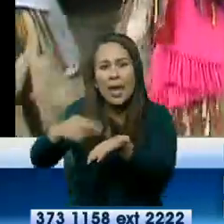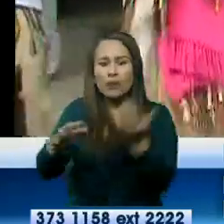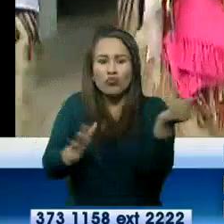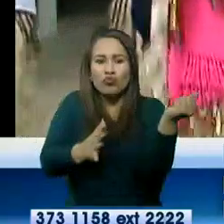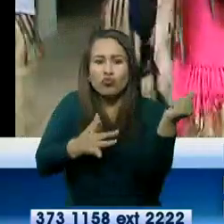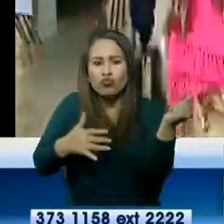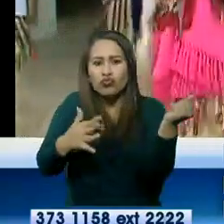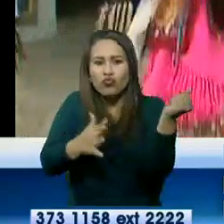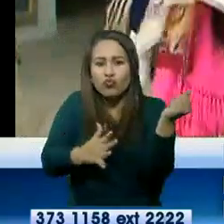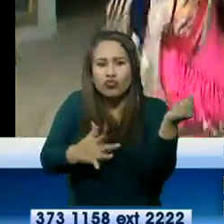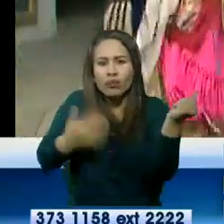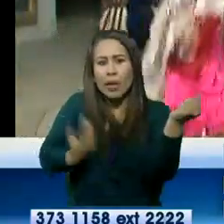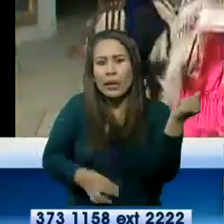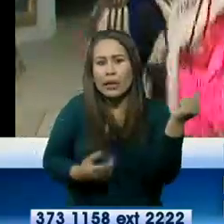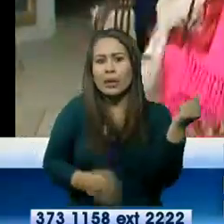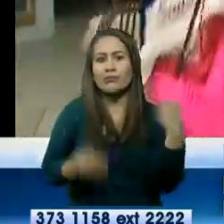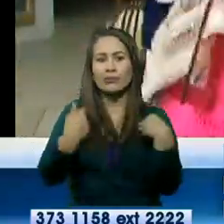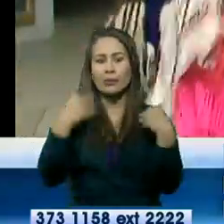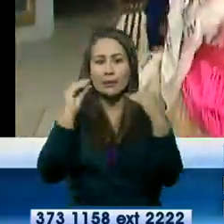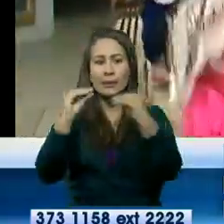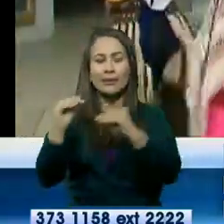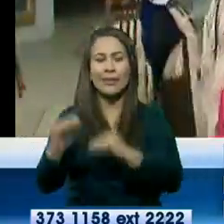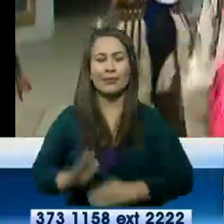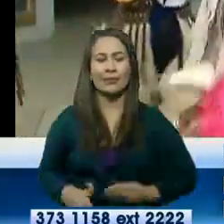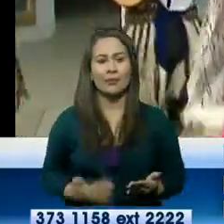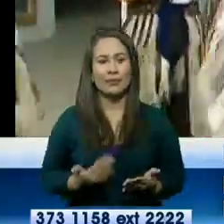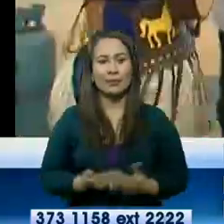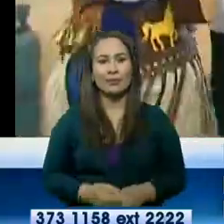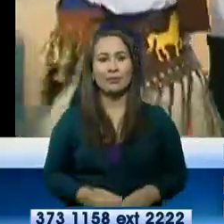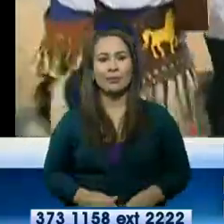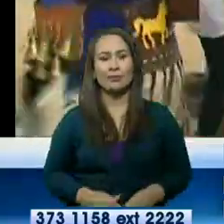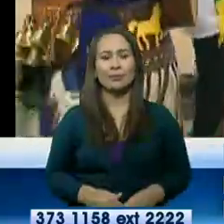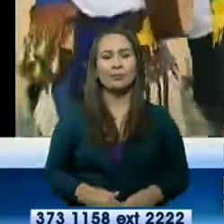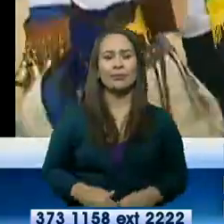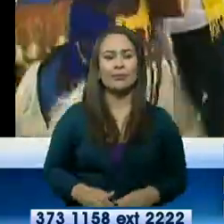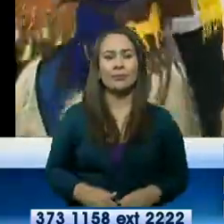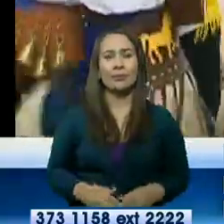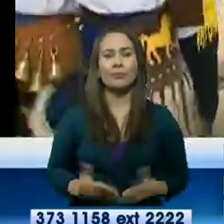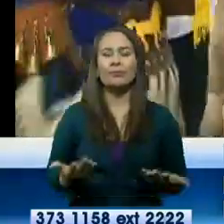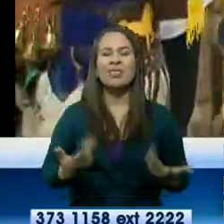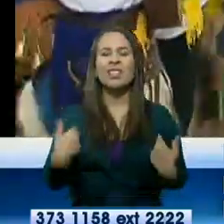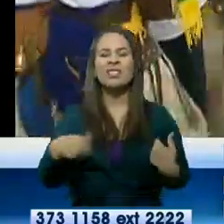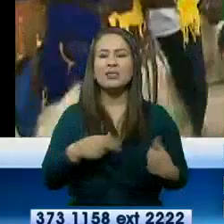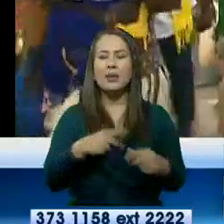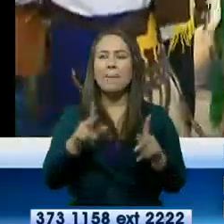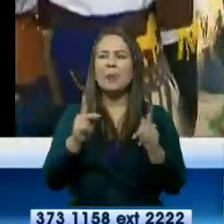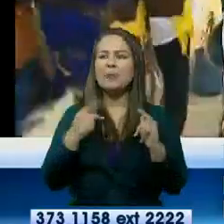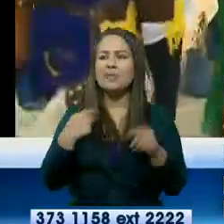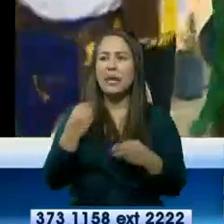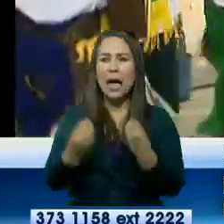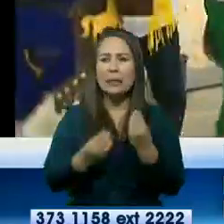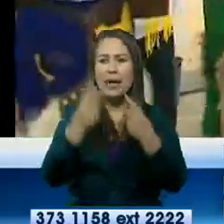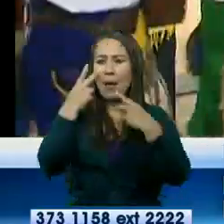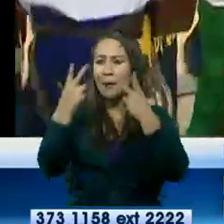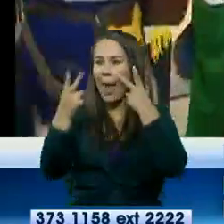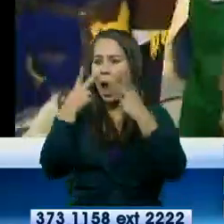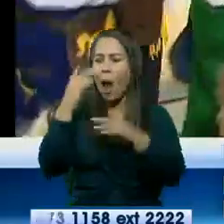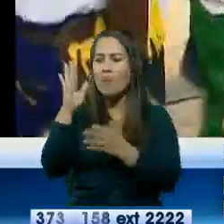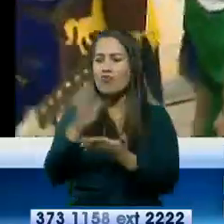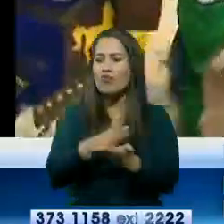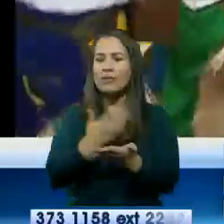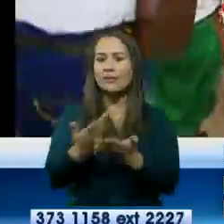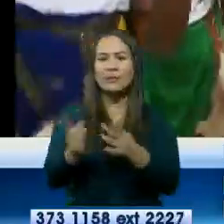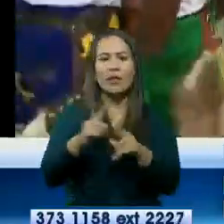aquí de la guitarra. Le digo porque afinamos de otra forma. Entonces eso nos permitió tener otro género de música y